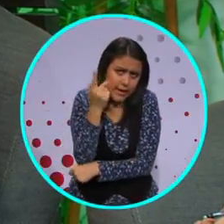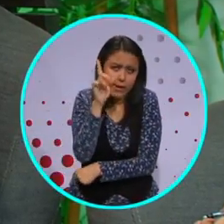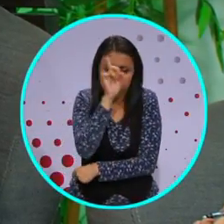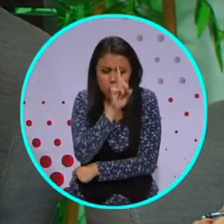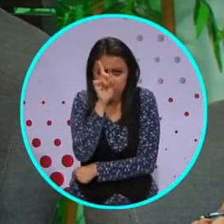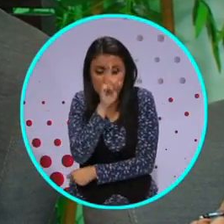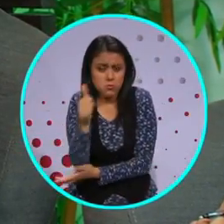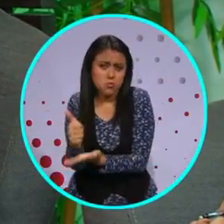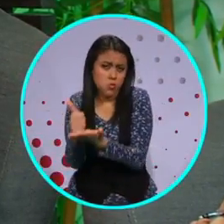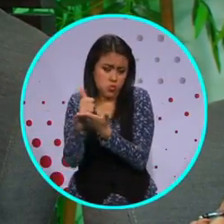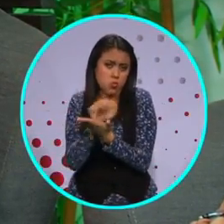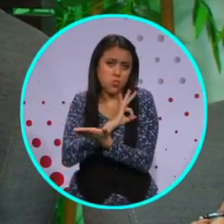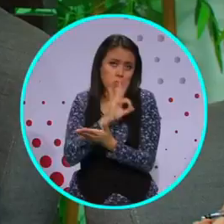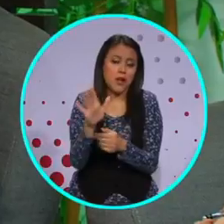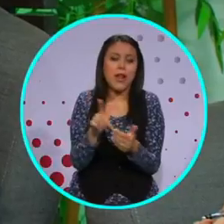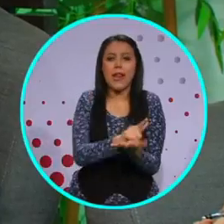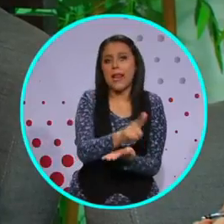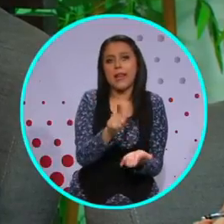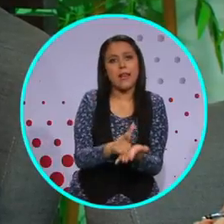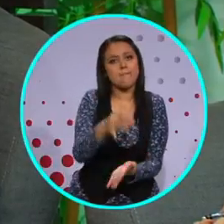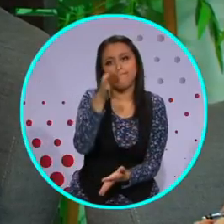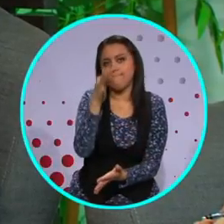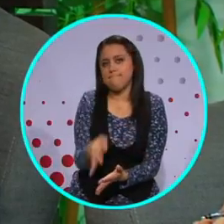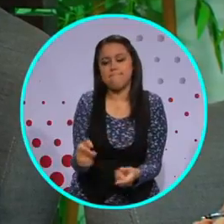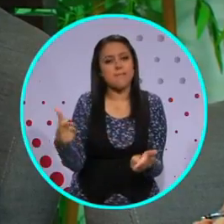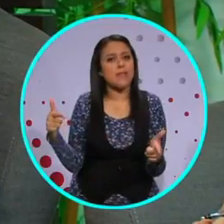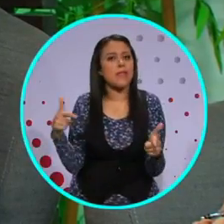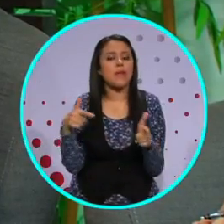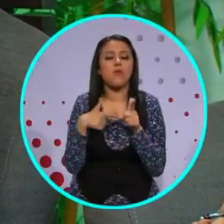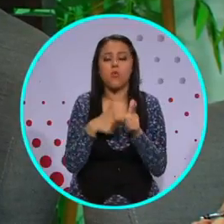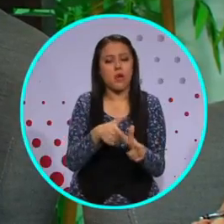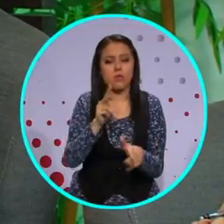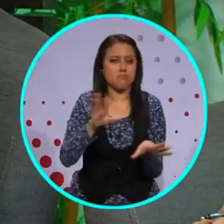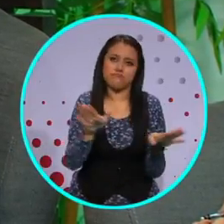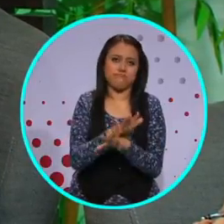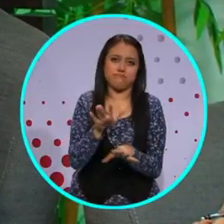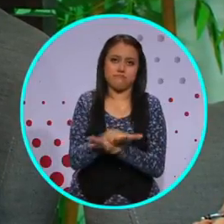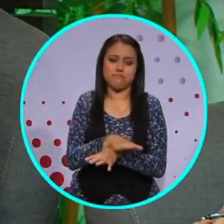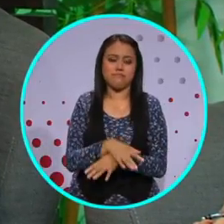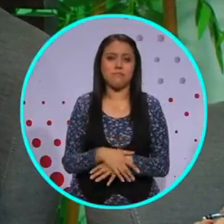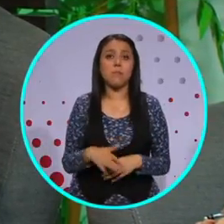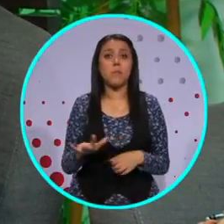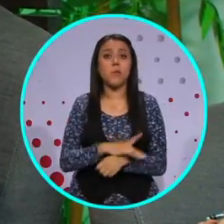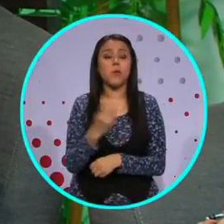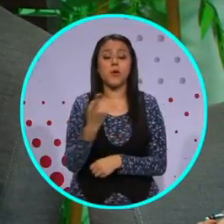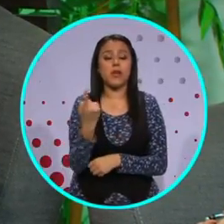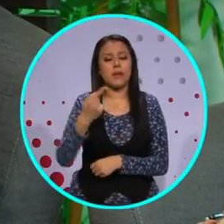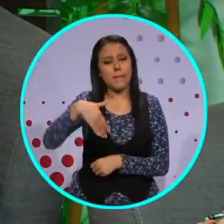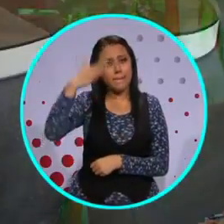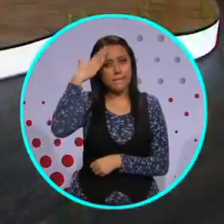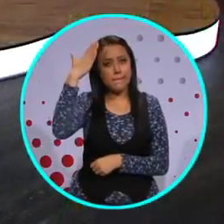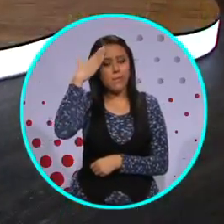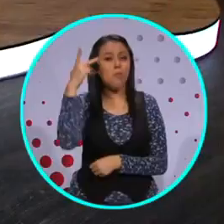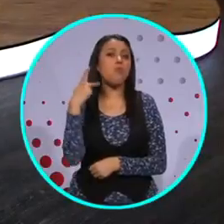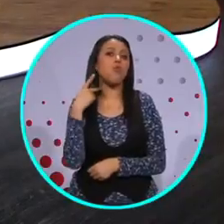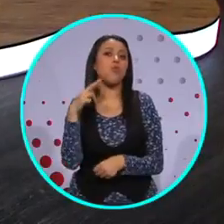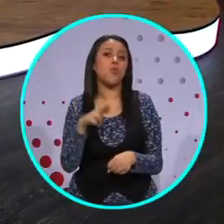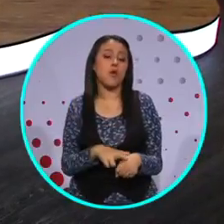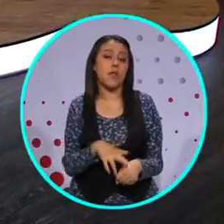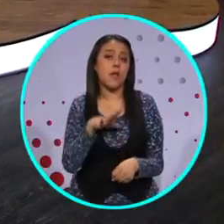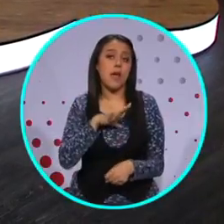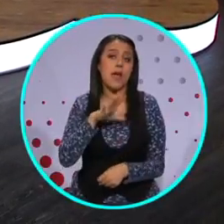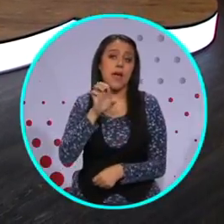porque la ley aquí allá debe ser la misma y hay una instrucción desde la cabeza de la procuraduría en este caso y edmundo garrido